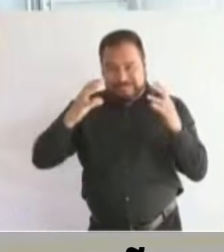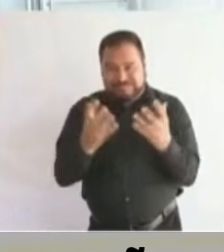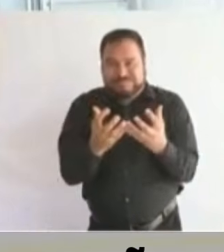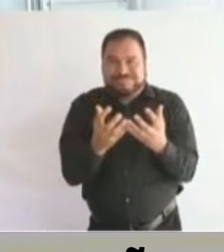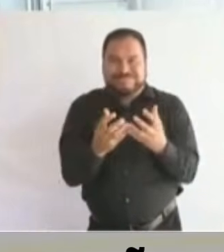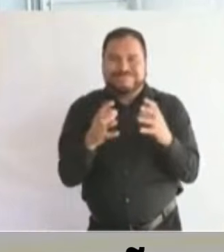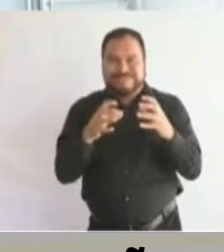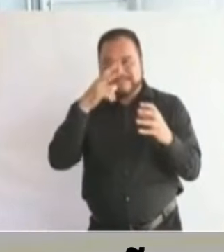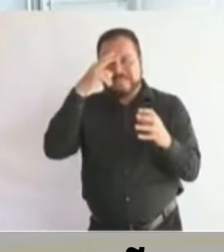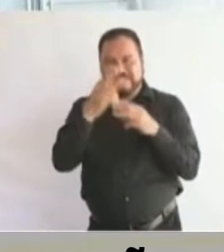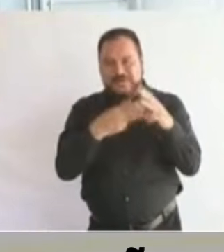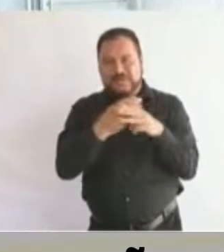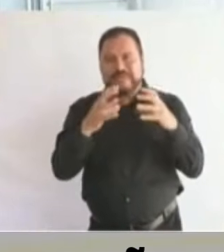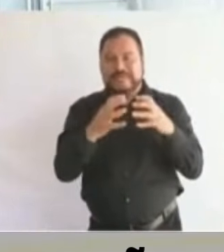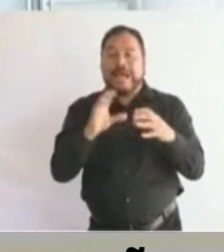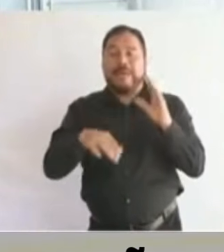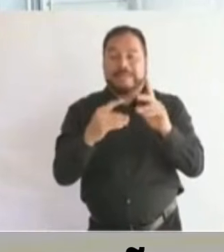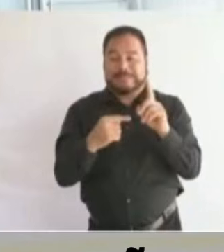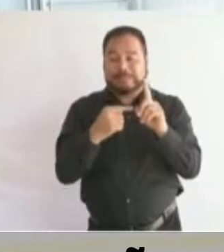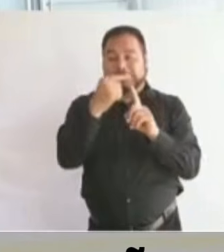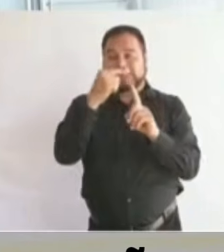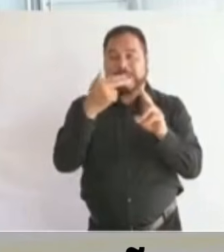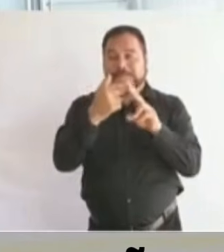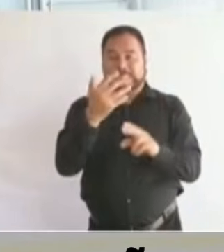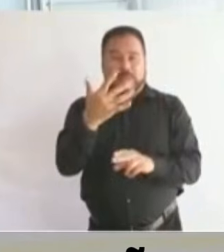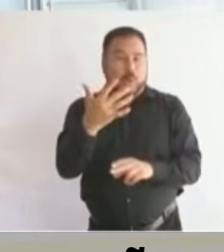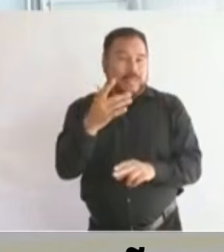Llega a veces a 50 grados centígrados.